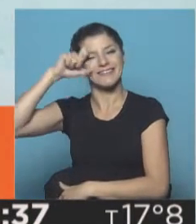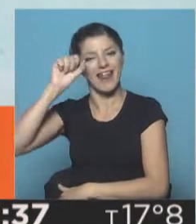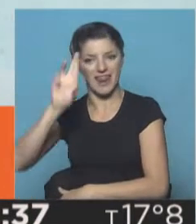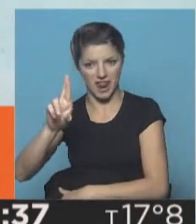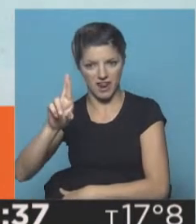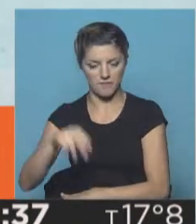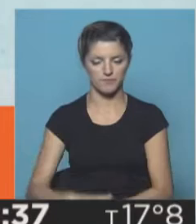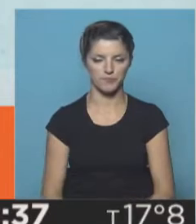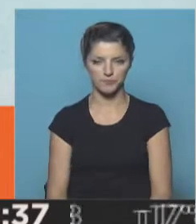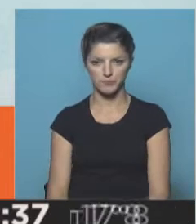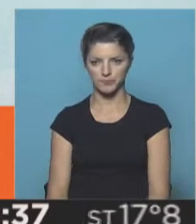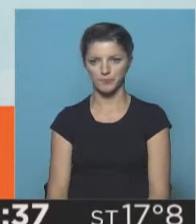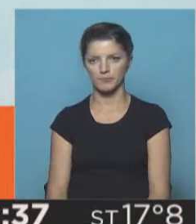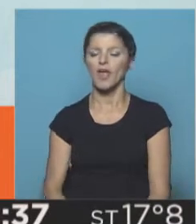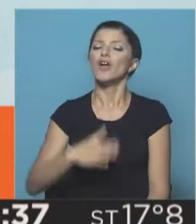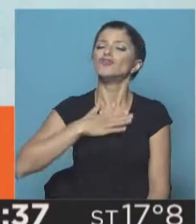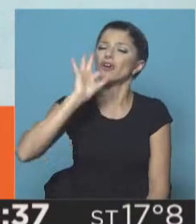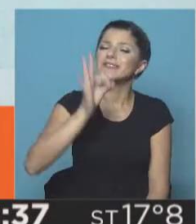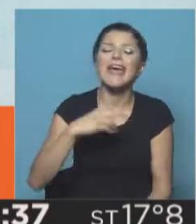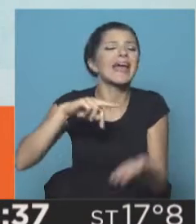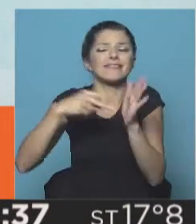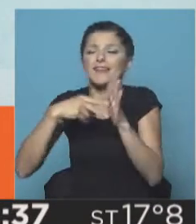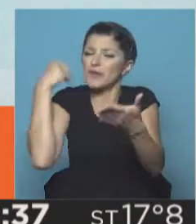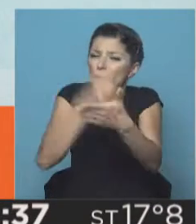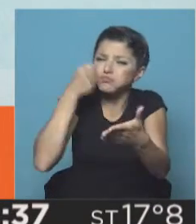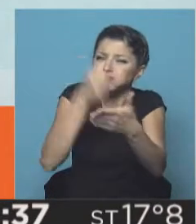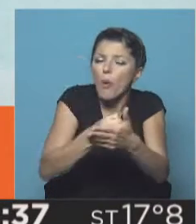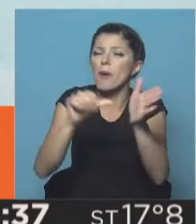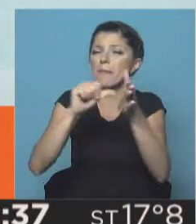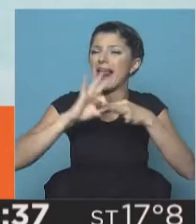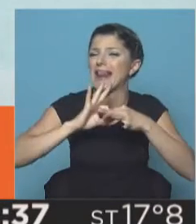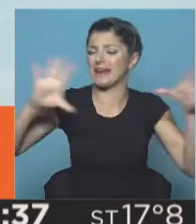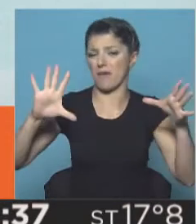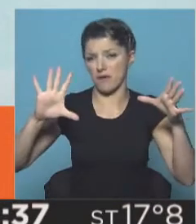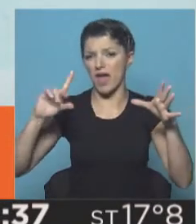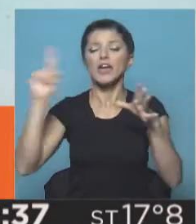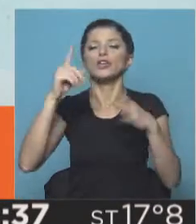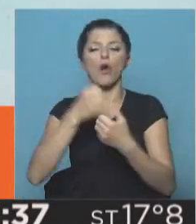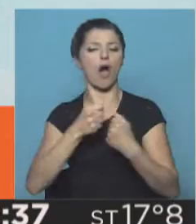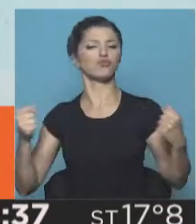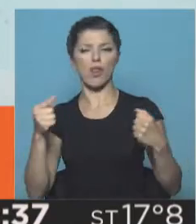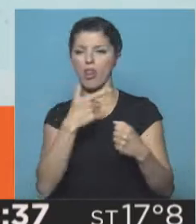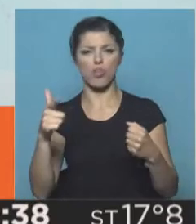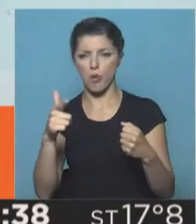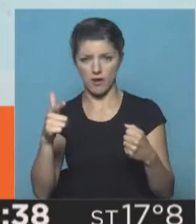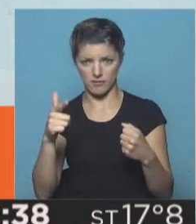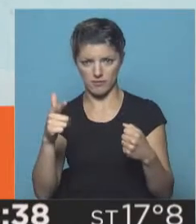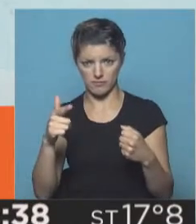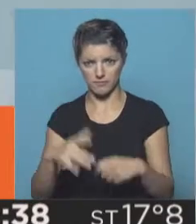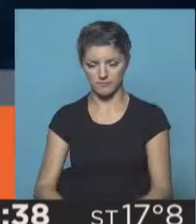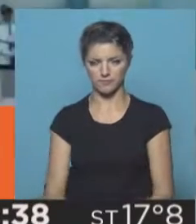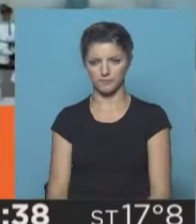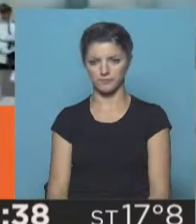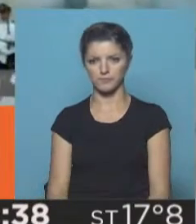primera mano lo que es luchar por una patria libre, sin enclaves autoritarios donde la mayoría no sea vetada por una